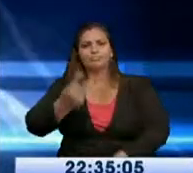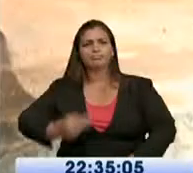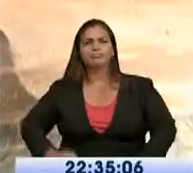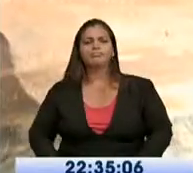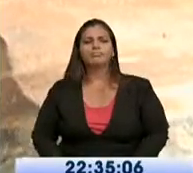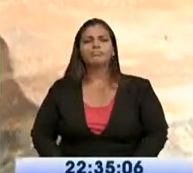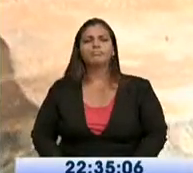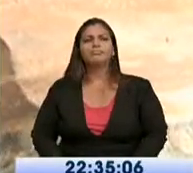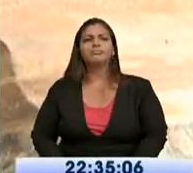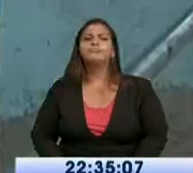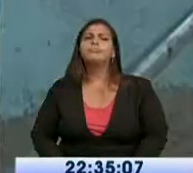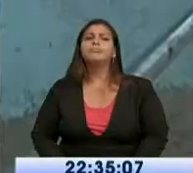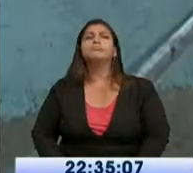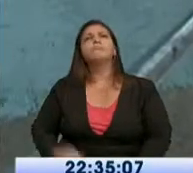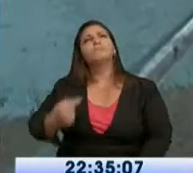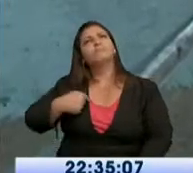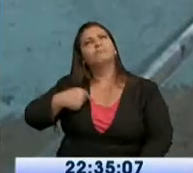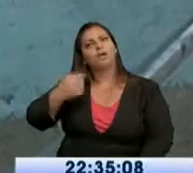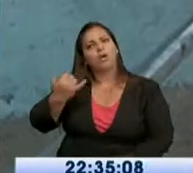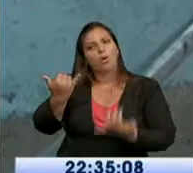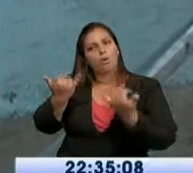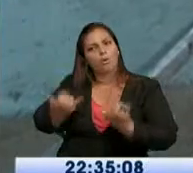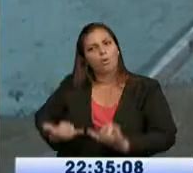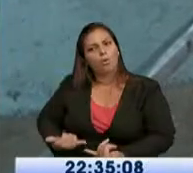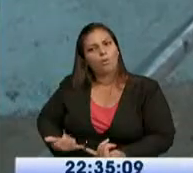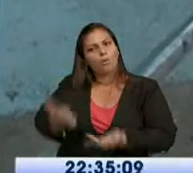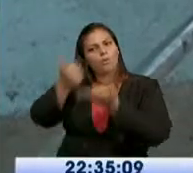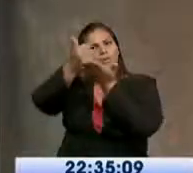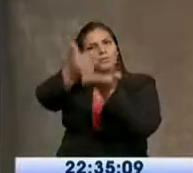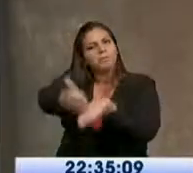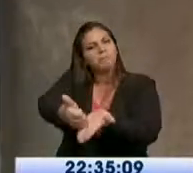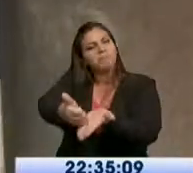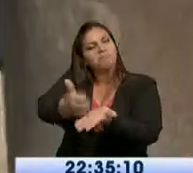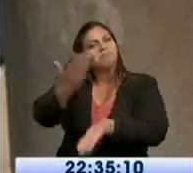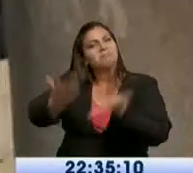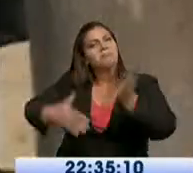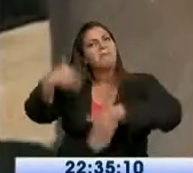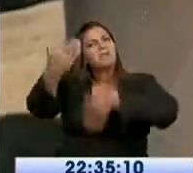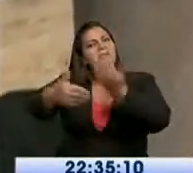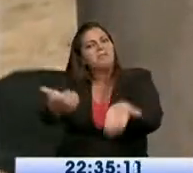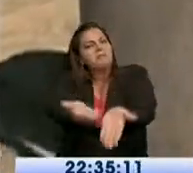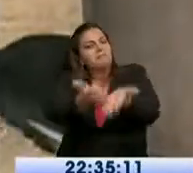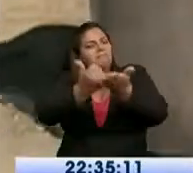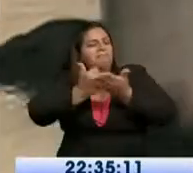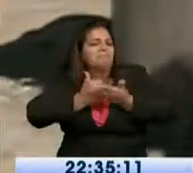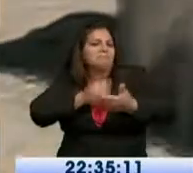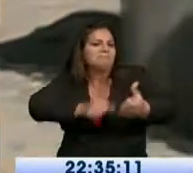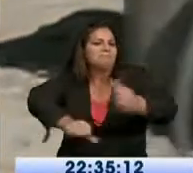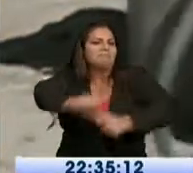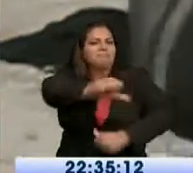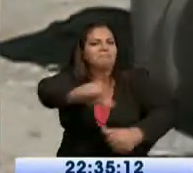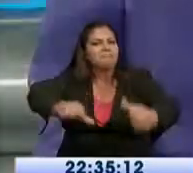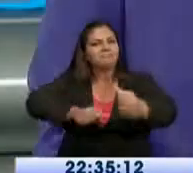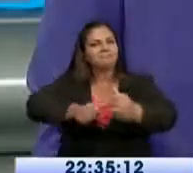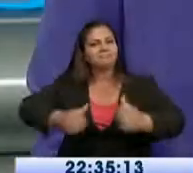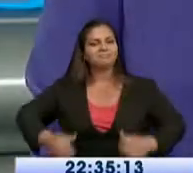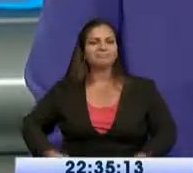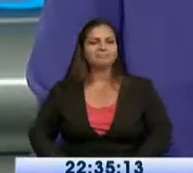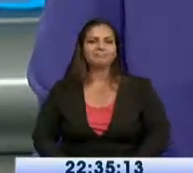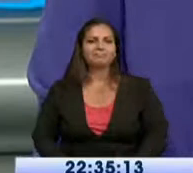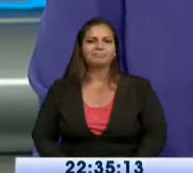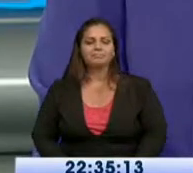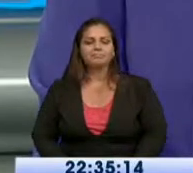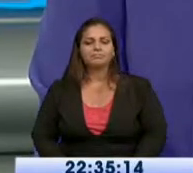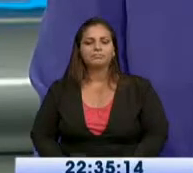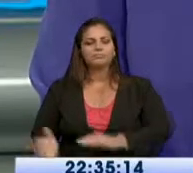098-728-3069. Apliquemos el dicho de hoy por ti, mañana por mí. En Quito informó Andrea Orbe.